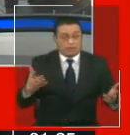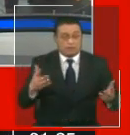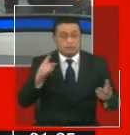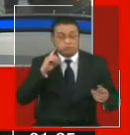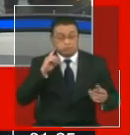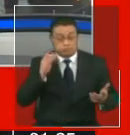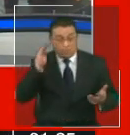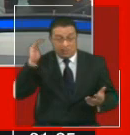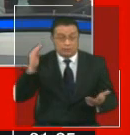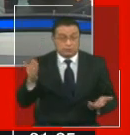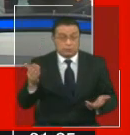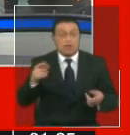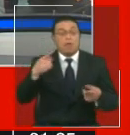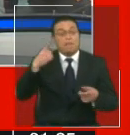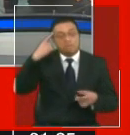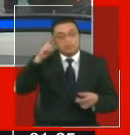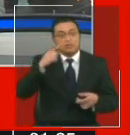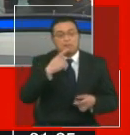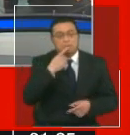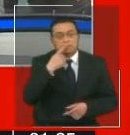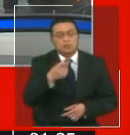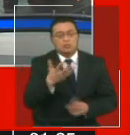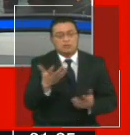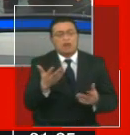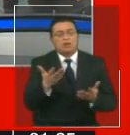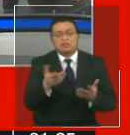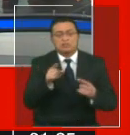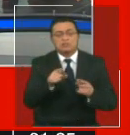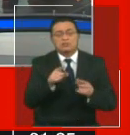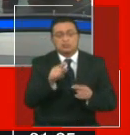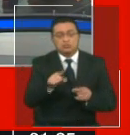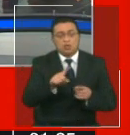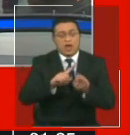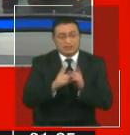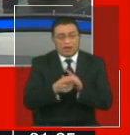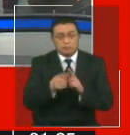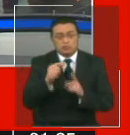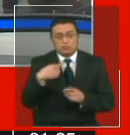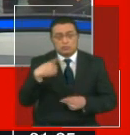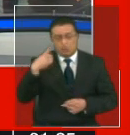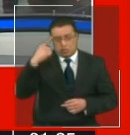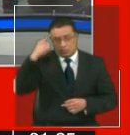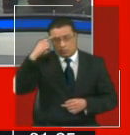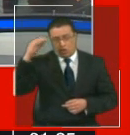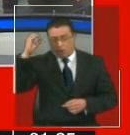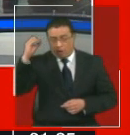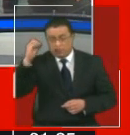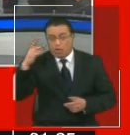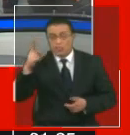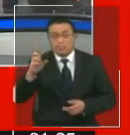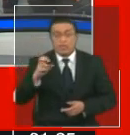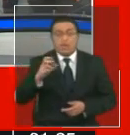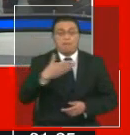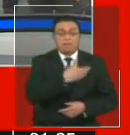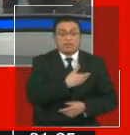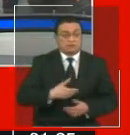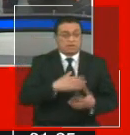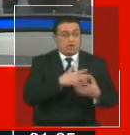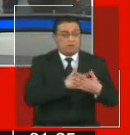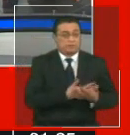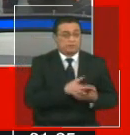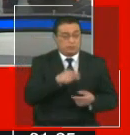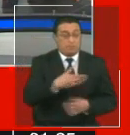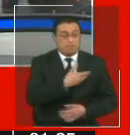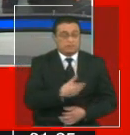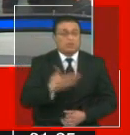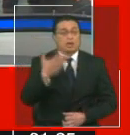populares. Pero la pregunta es entonces si tal vez lo que ha cambiado es la postura de la presidenta Bachelet, desde una presidenta